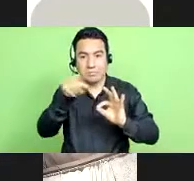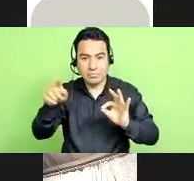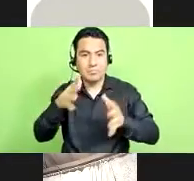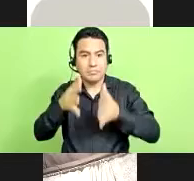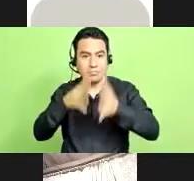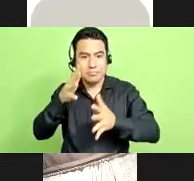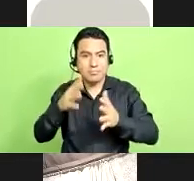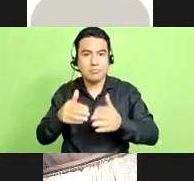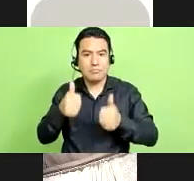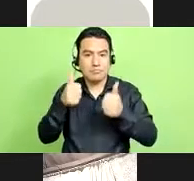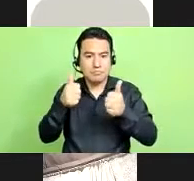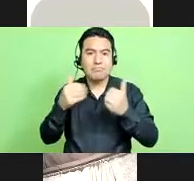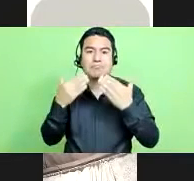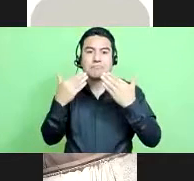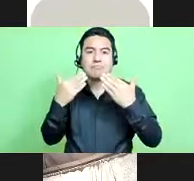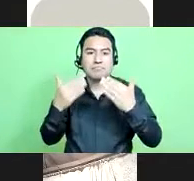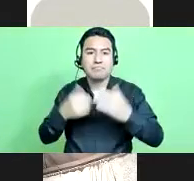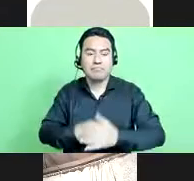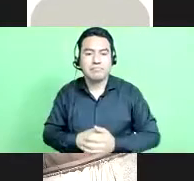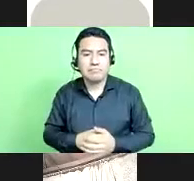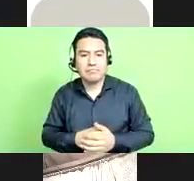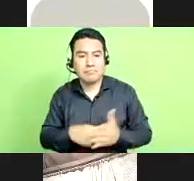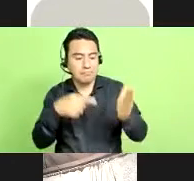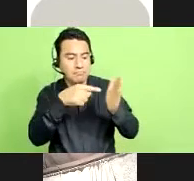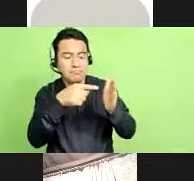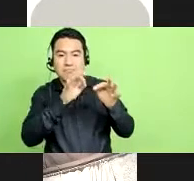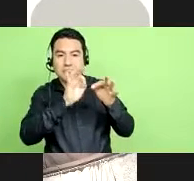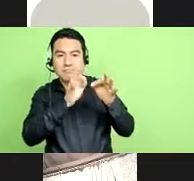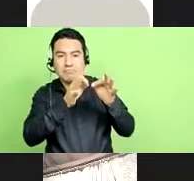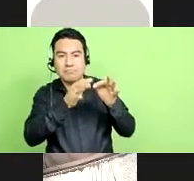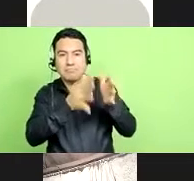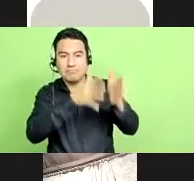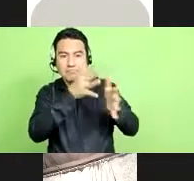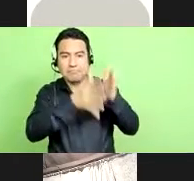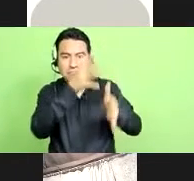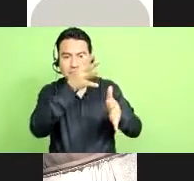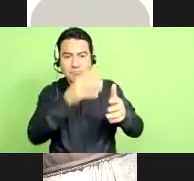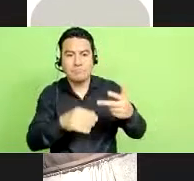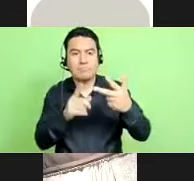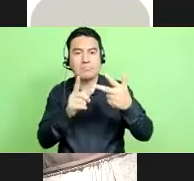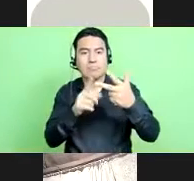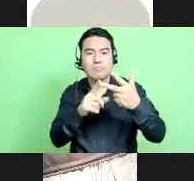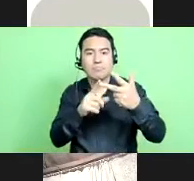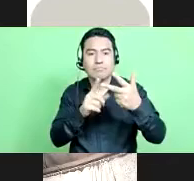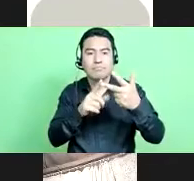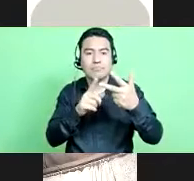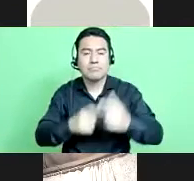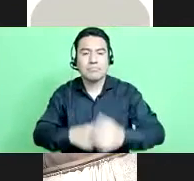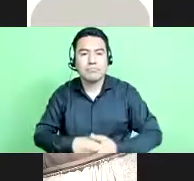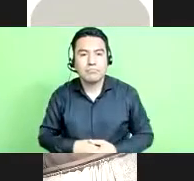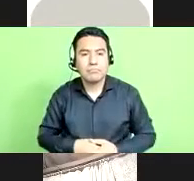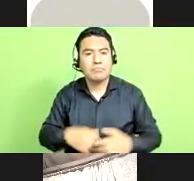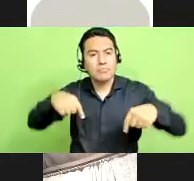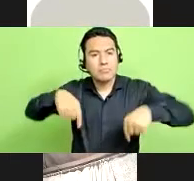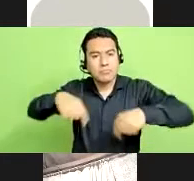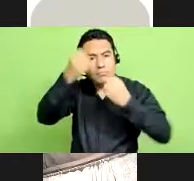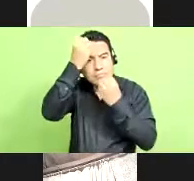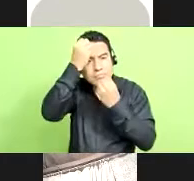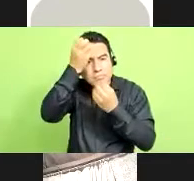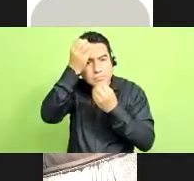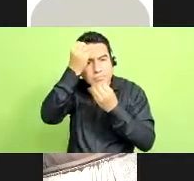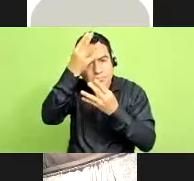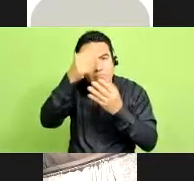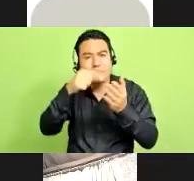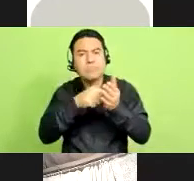armando por tu participación con respecto al tema de las recomendaciones de las sesiones informativas esta sesión informativa